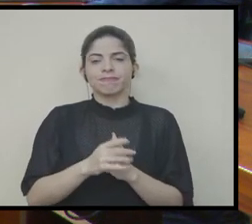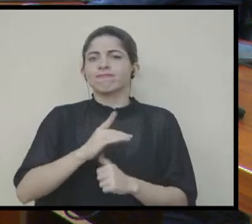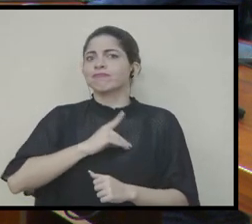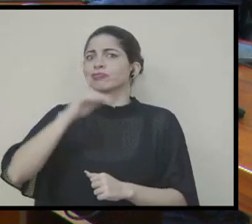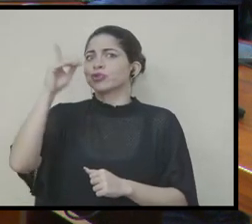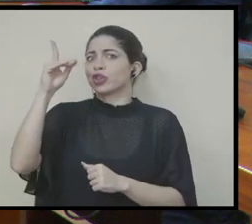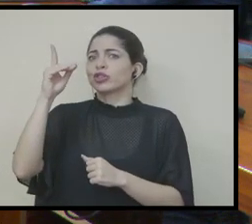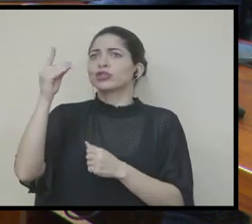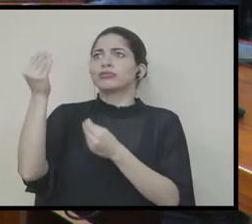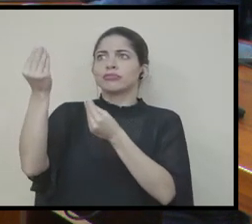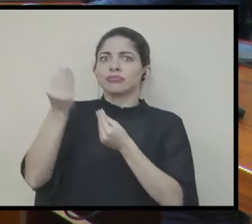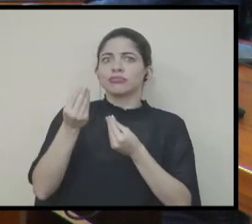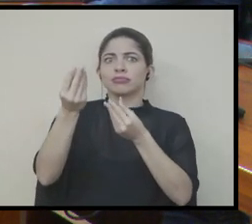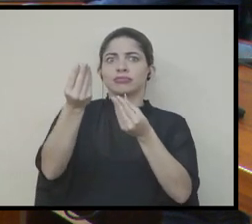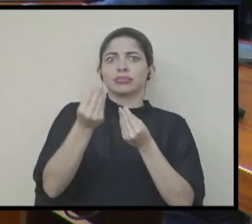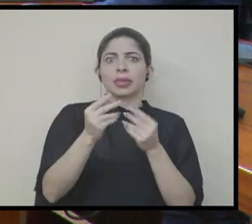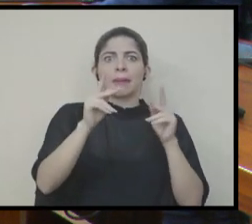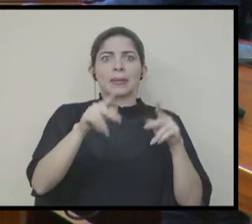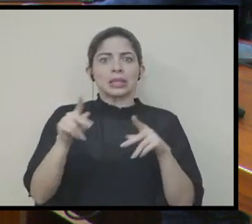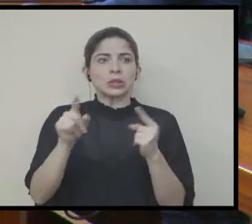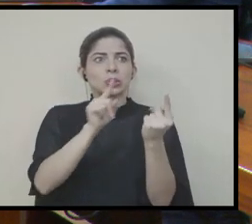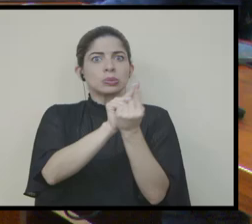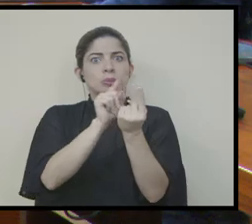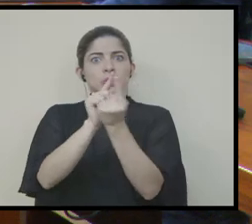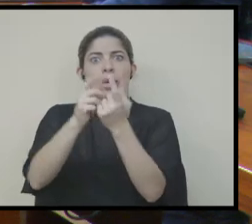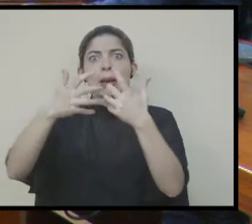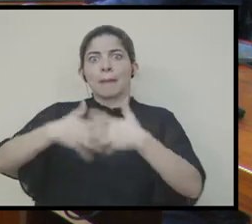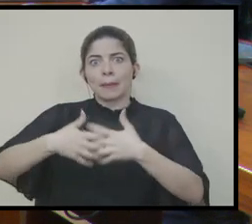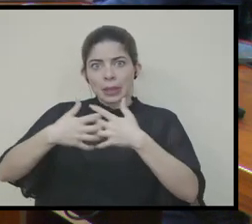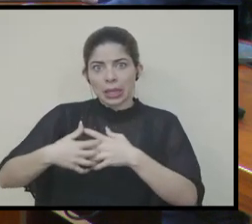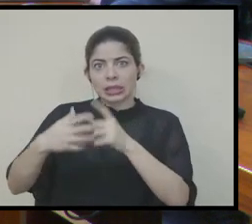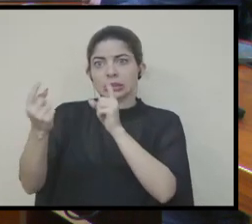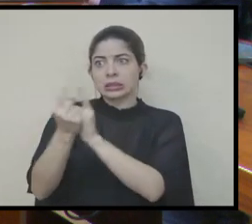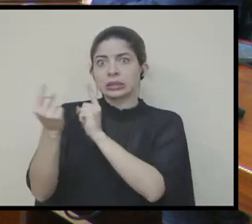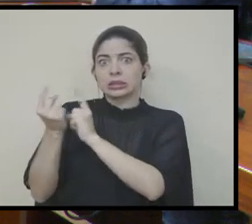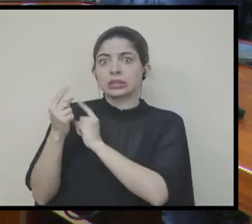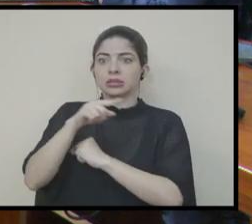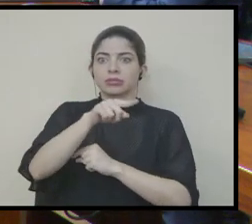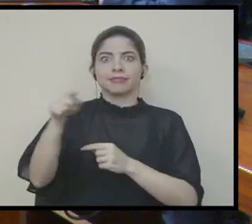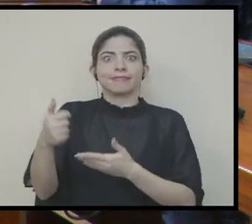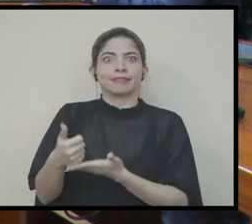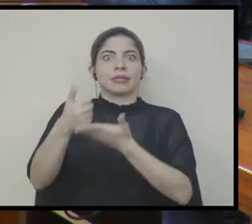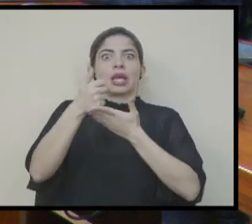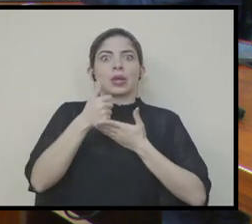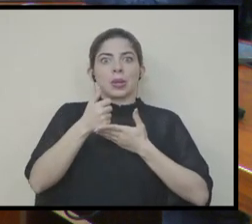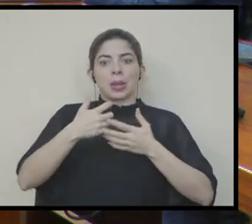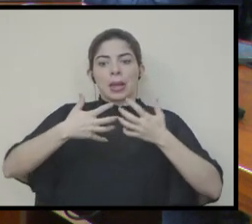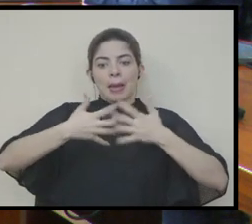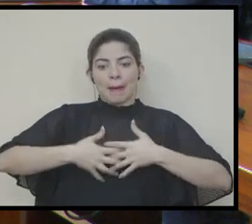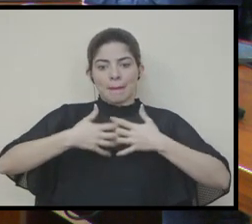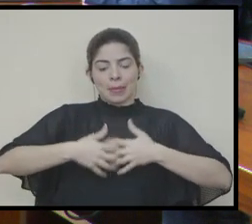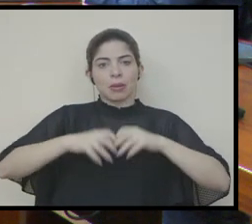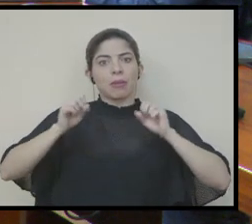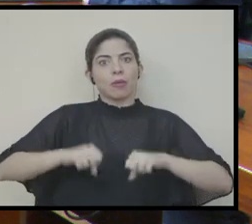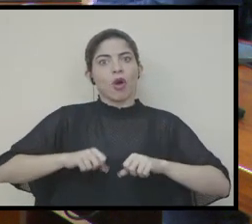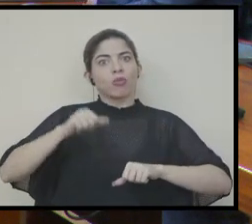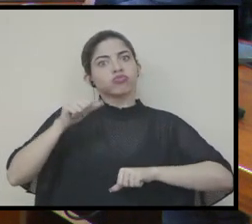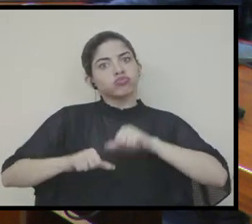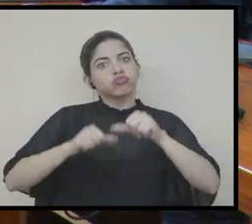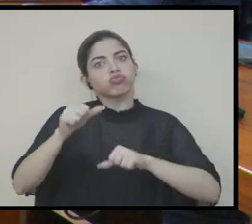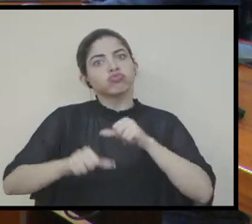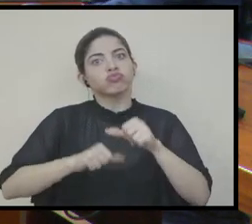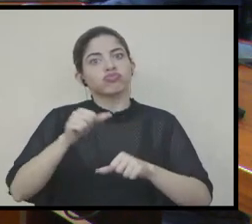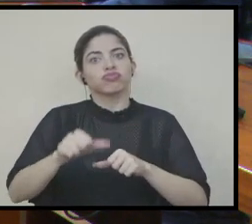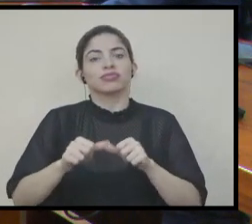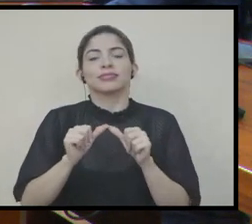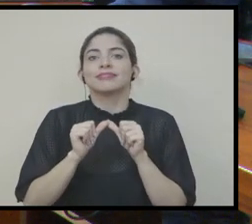Dios ha ido poniendo personas alrededor y empresas alrededor que han hecho que la empresa siga moviéndose hacia adelante y